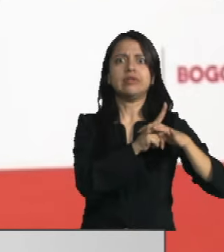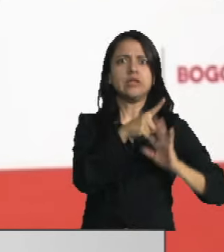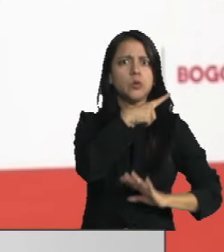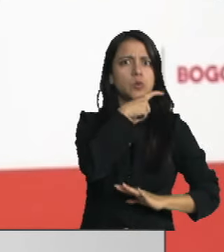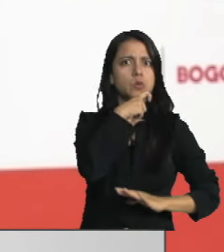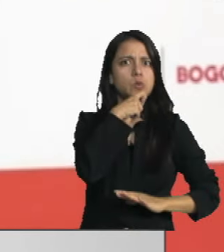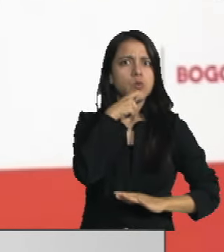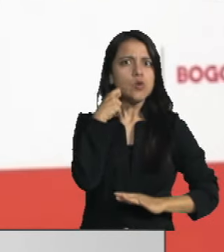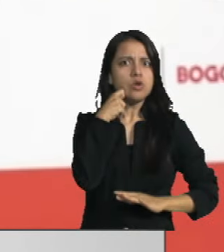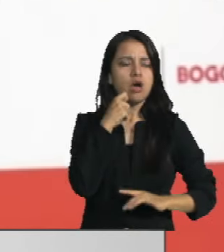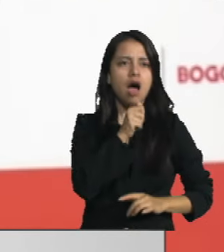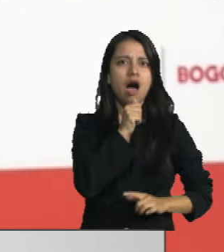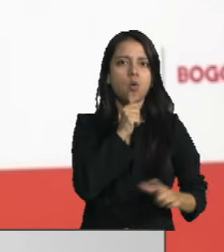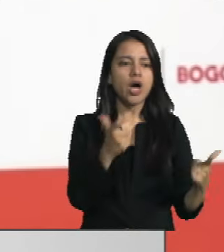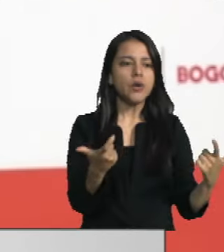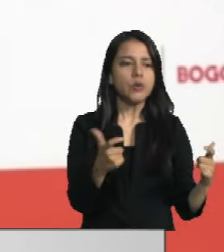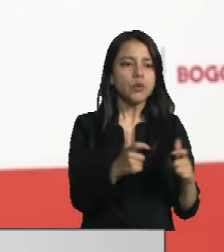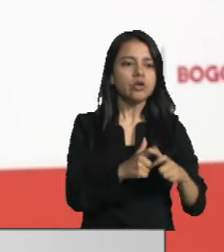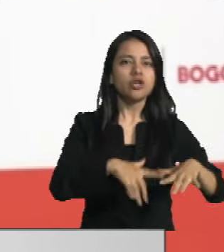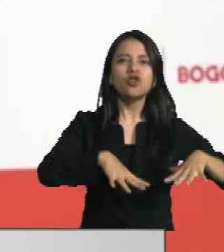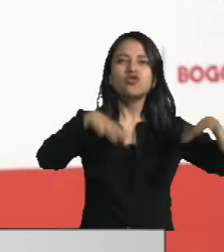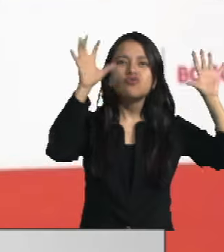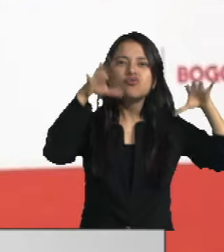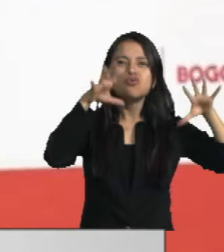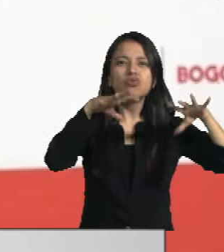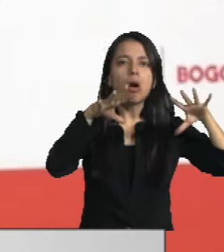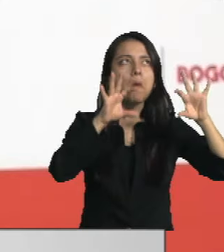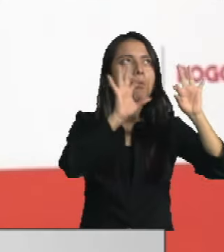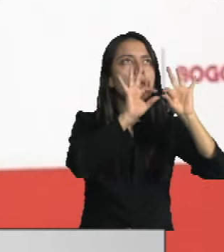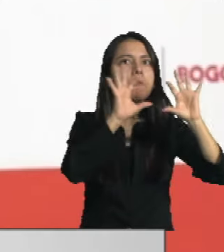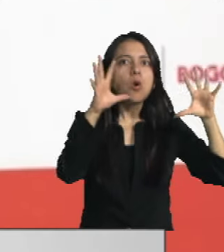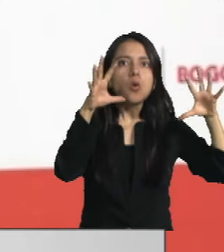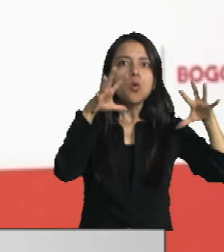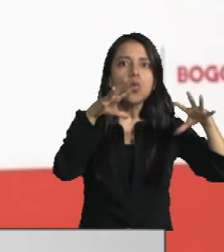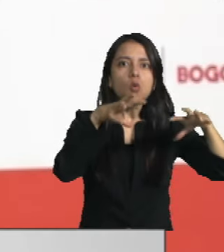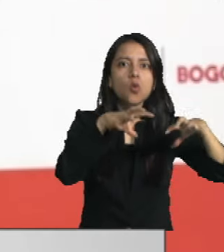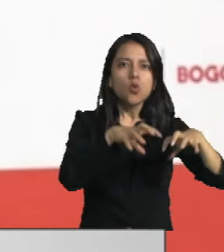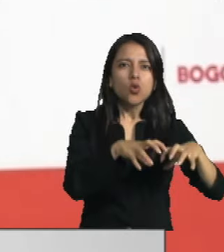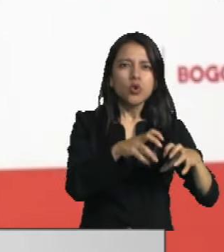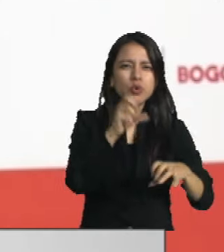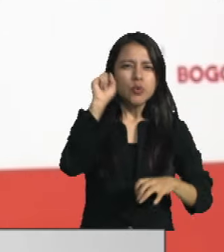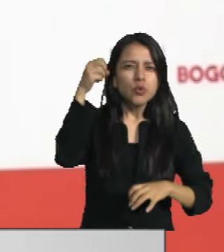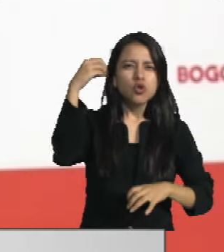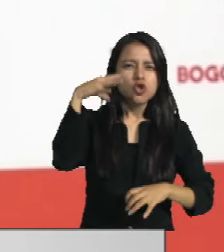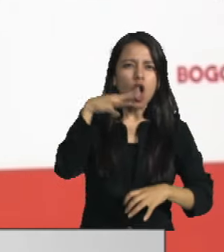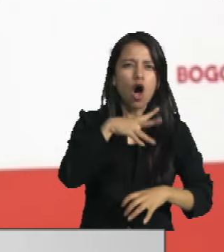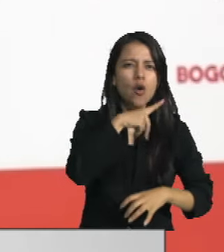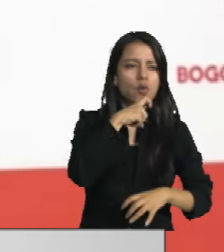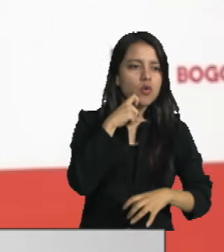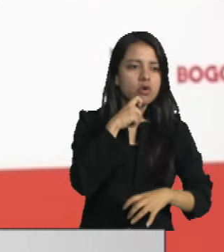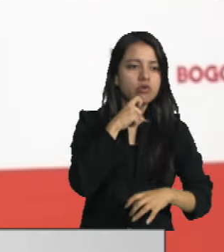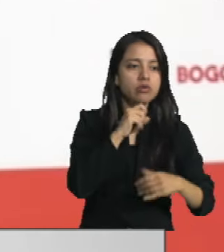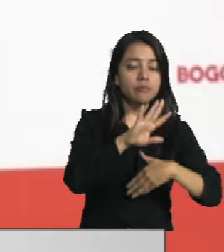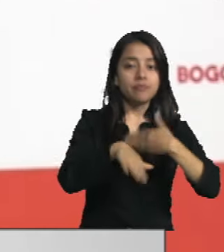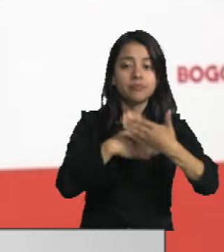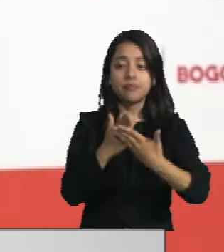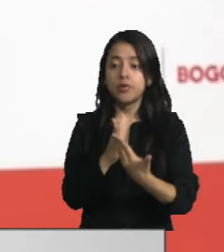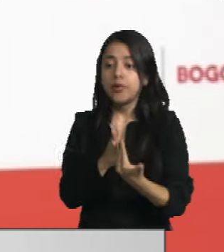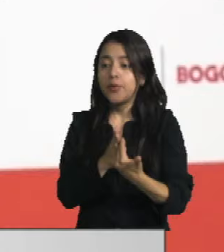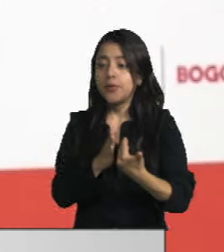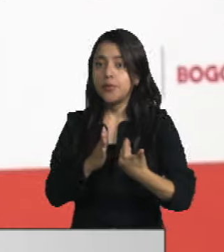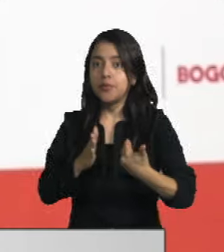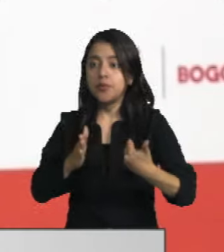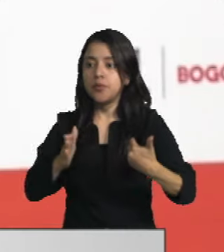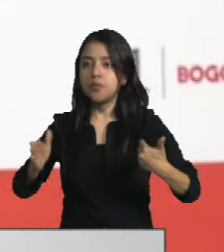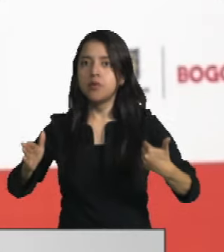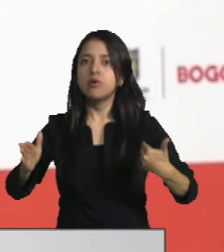con menos afluencias al sistema Chingaza en los registros que tenemos, con un agravante adicional, y es que el año 94, es decir, el